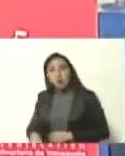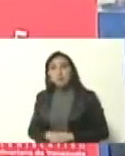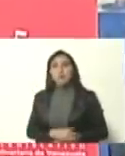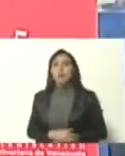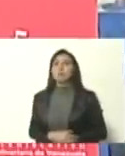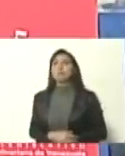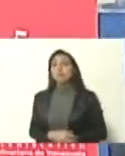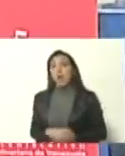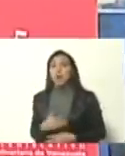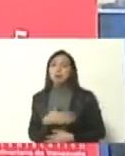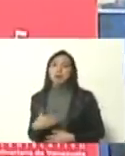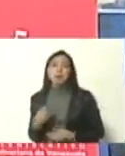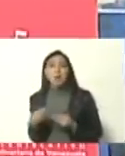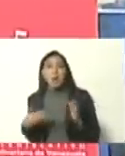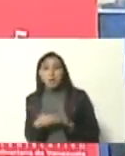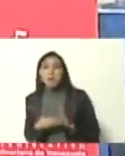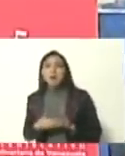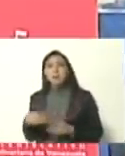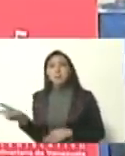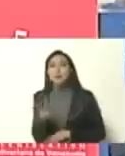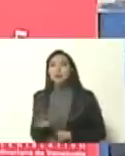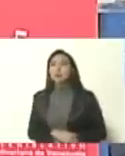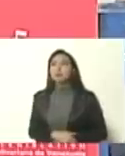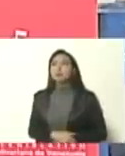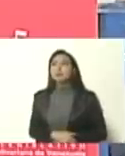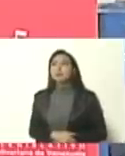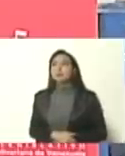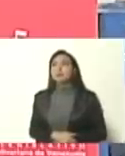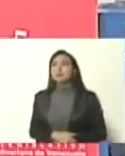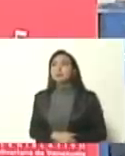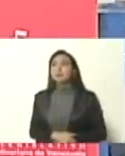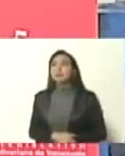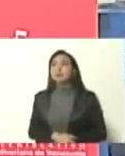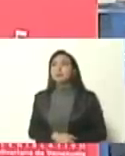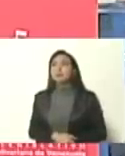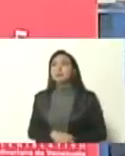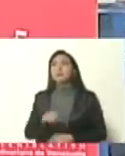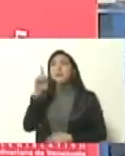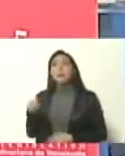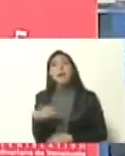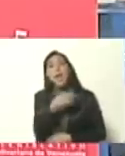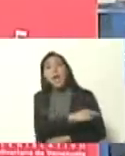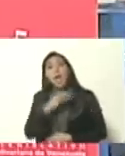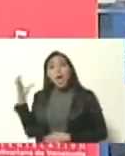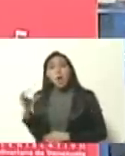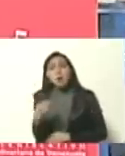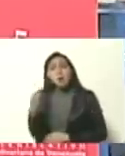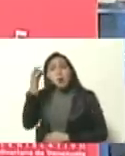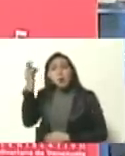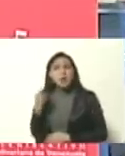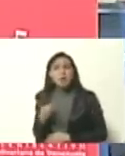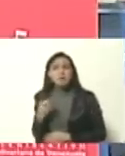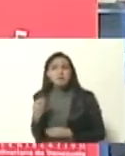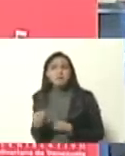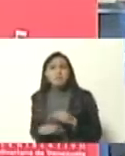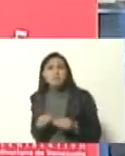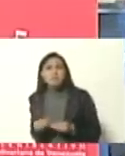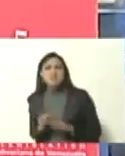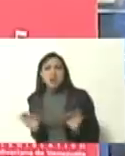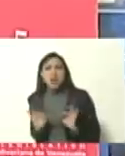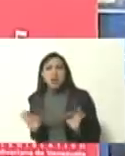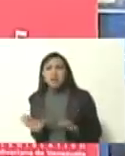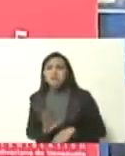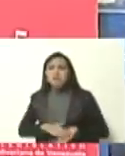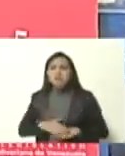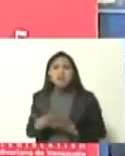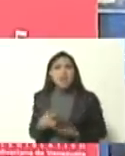acto se diera. En cuanto a lo que va a pasar en Colombia, yo creo que ahorita nada. Yo creo que ya